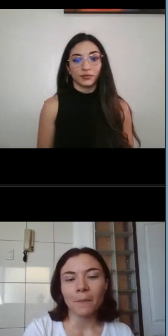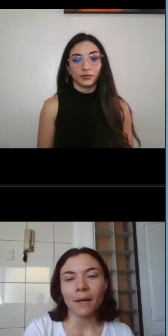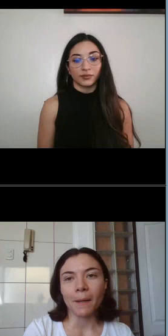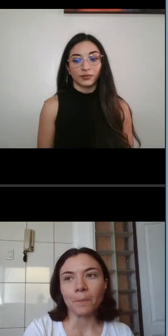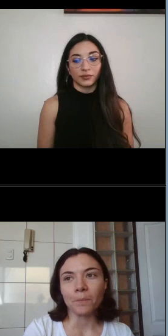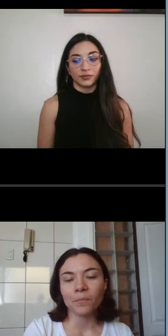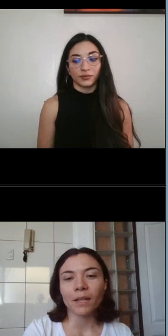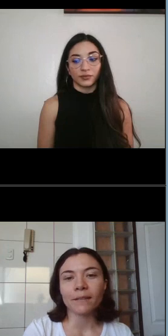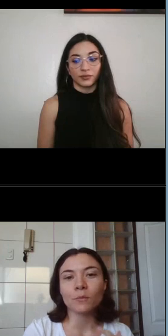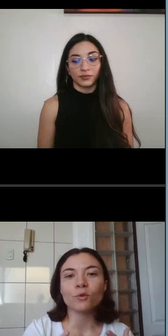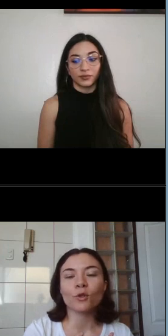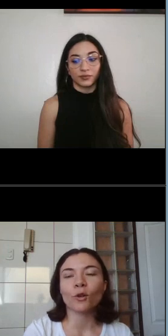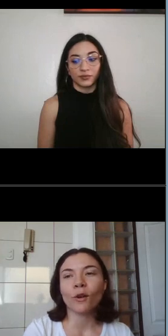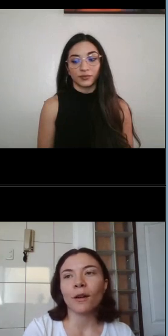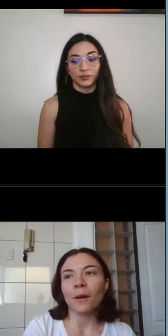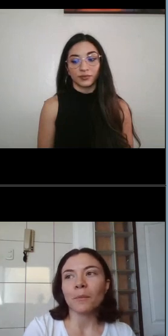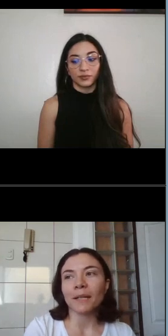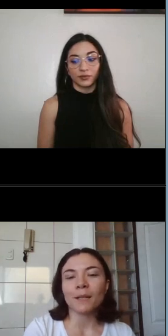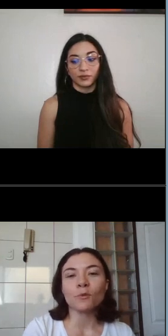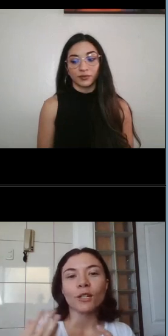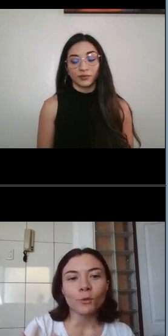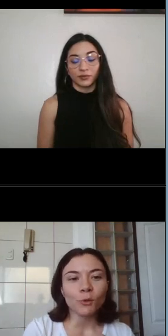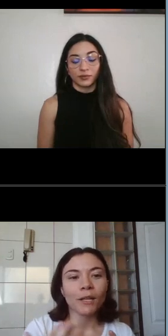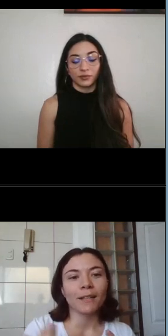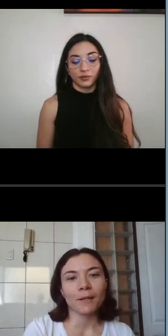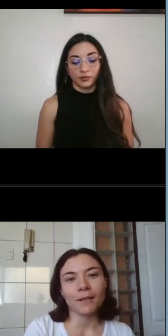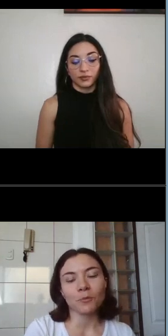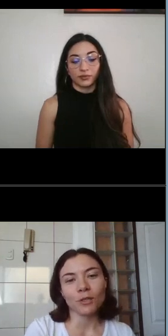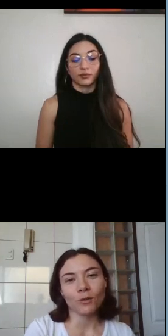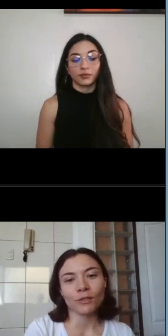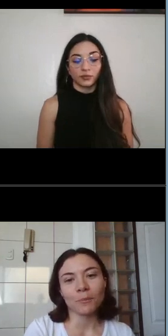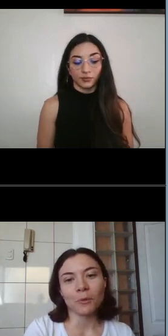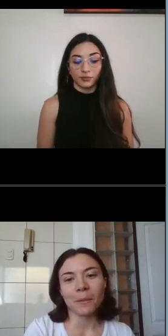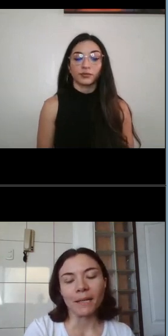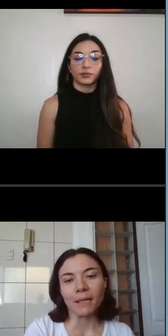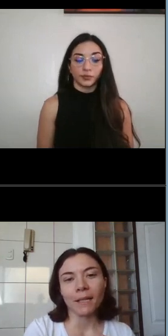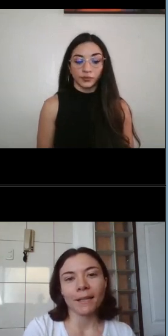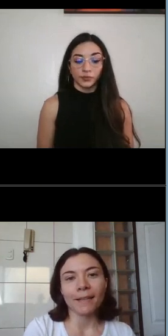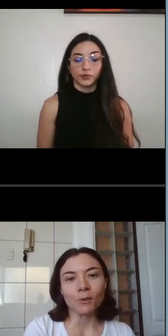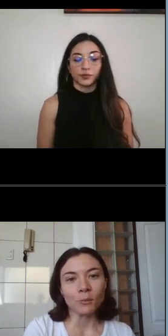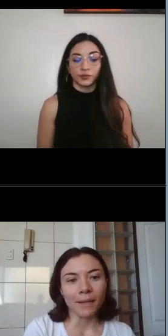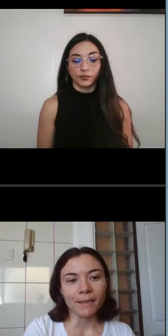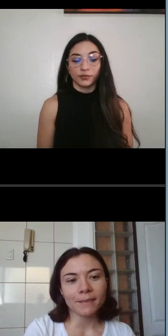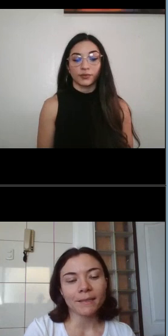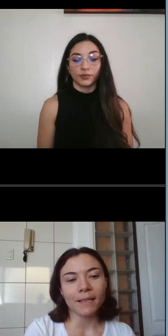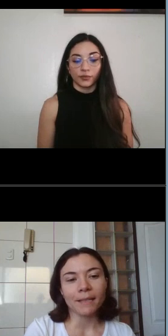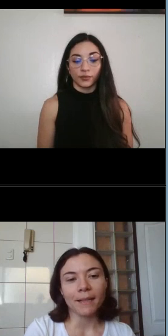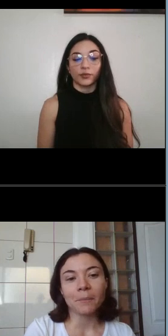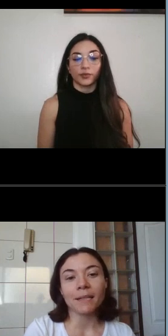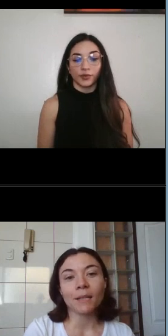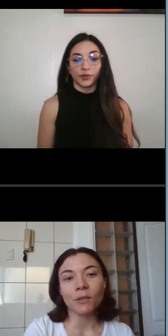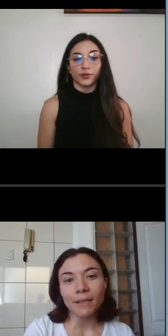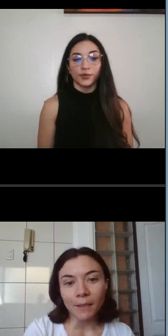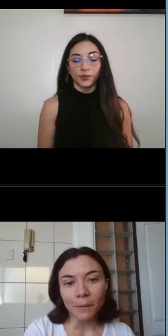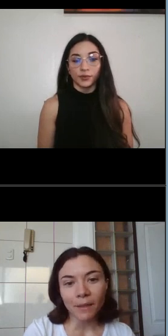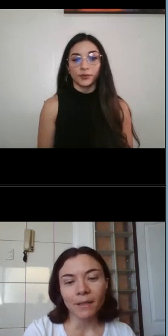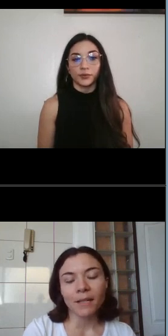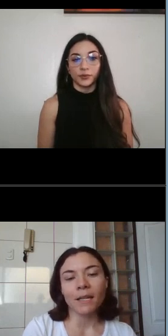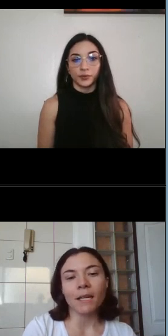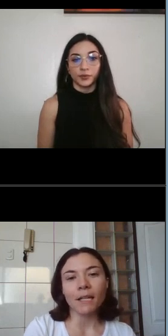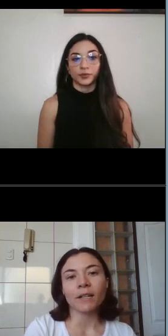que es de mucho, ¿verdad? De mucha duda, de mucha cosa por parte de los padres y es la pérdida